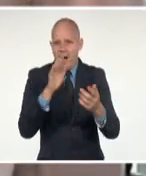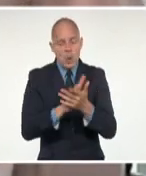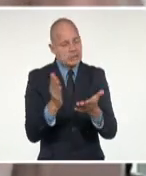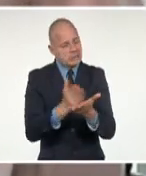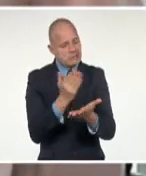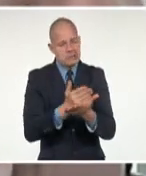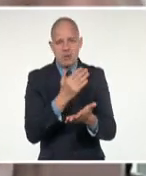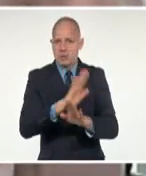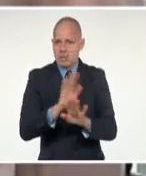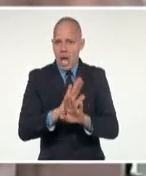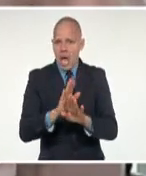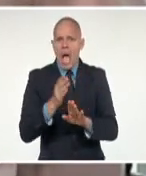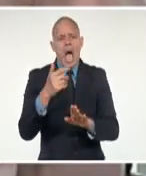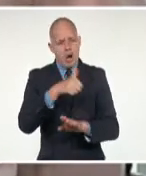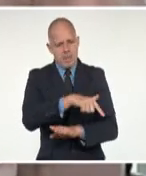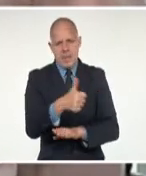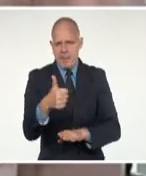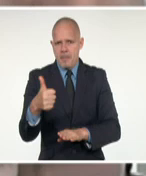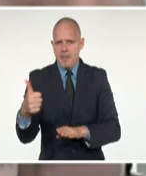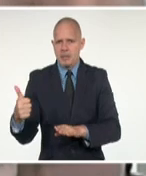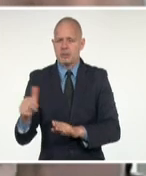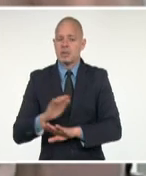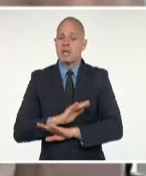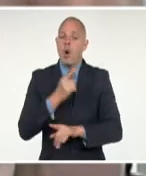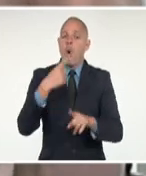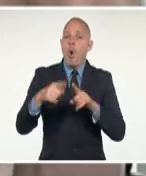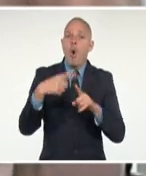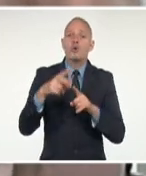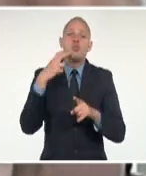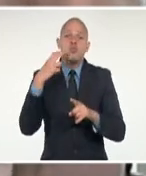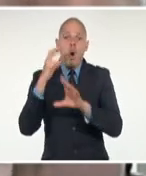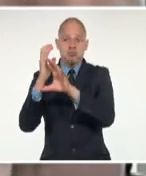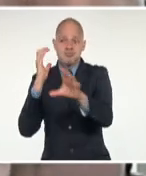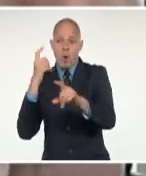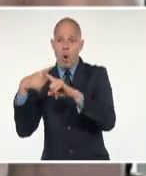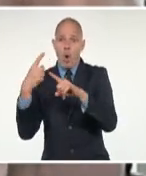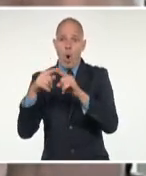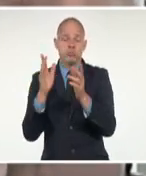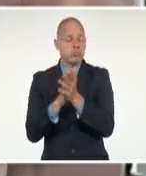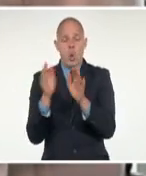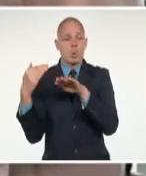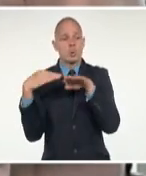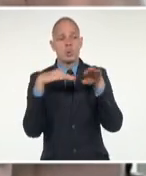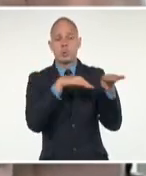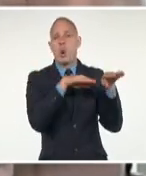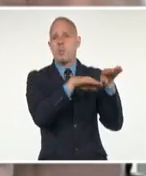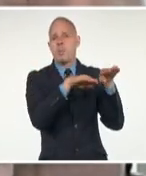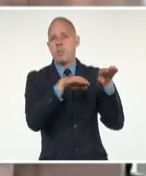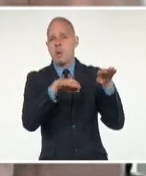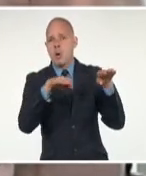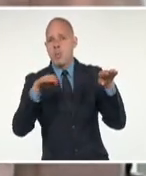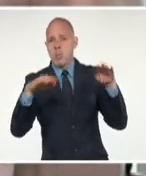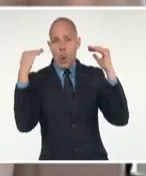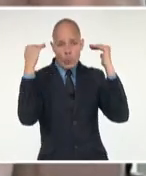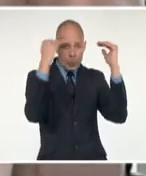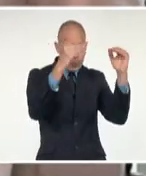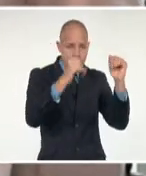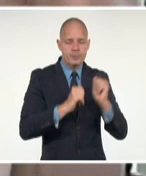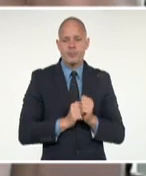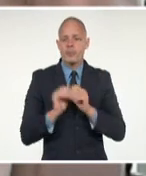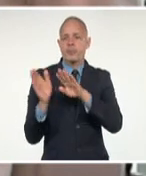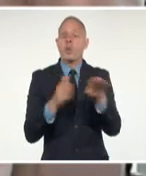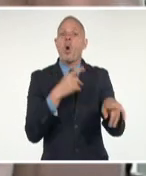los transporte hacia el lugar seguro se evacuaron la producción terminada así como las materias primas